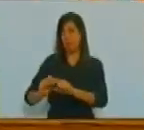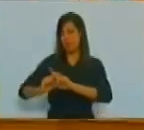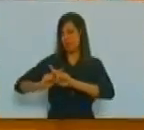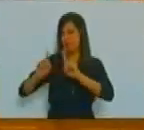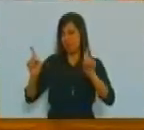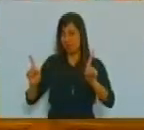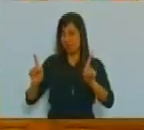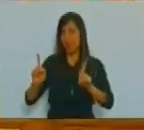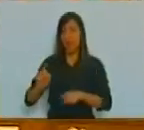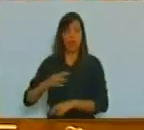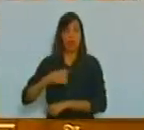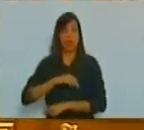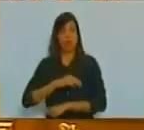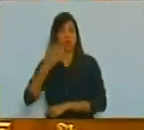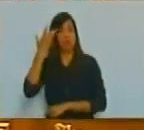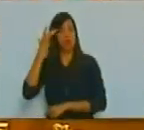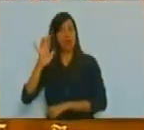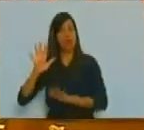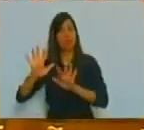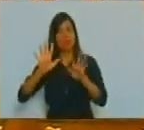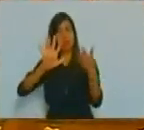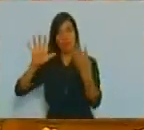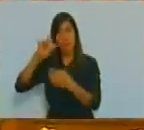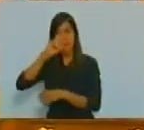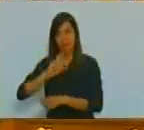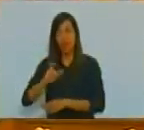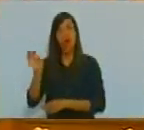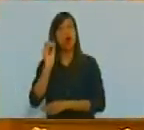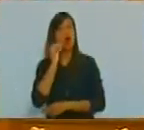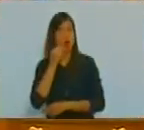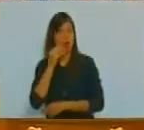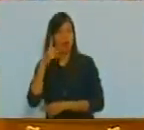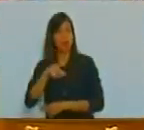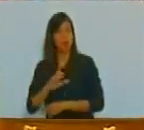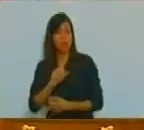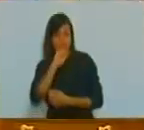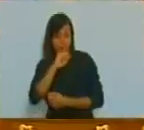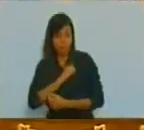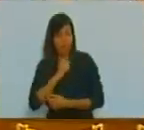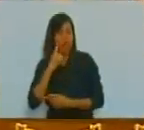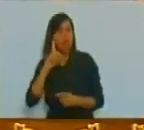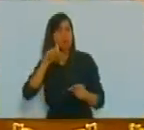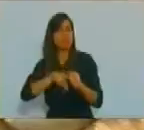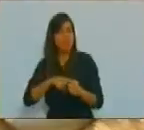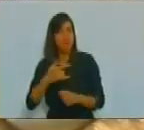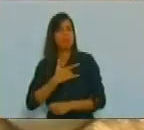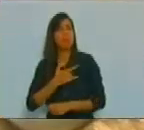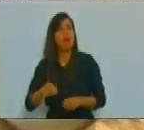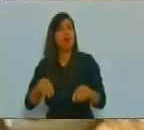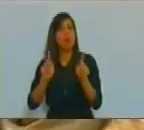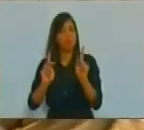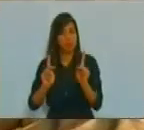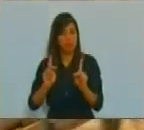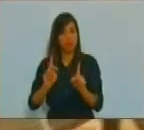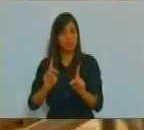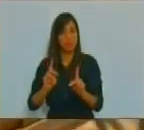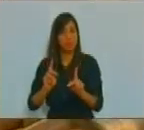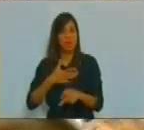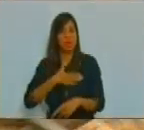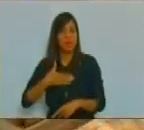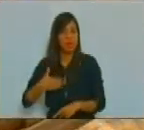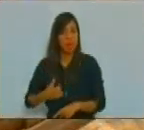creamos en 19 años para que hoy los jóvenes tengamos acceso a las oportunidades por eso queremos contribuir